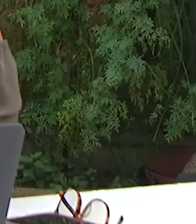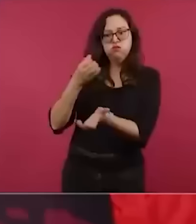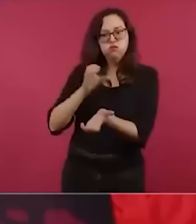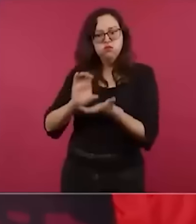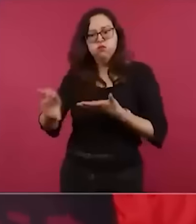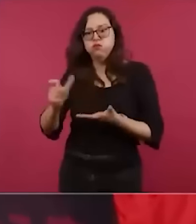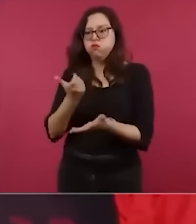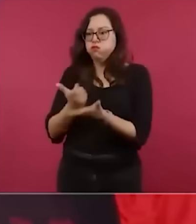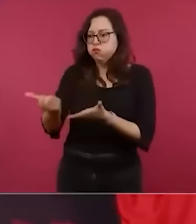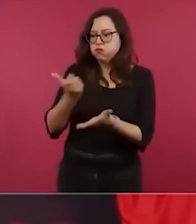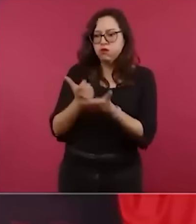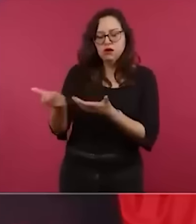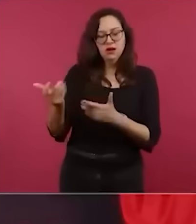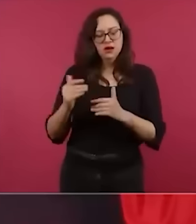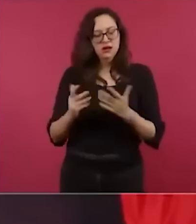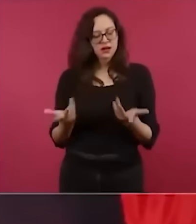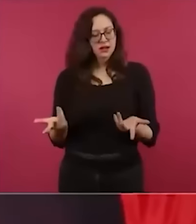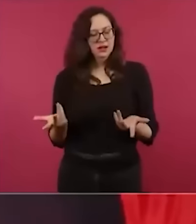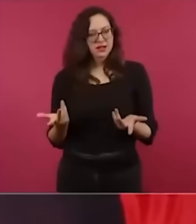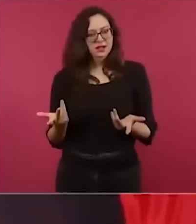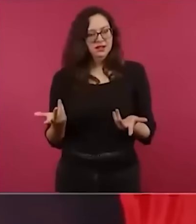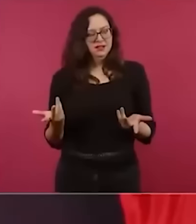blanco Entonces